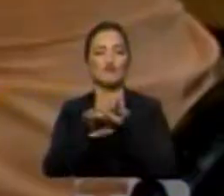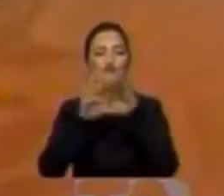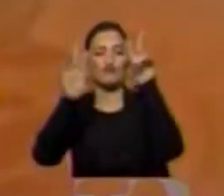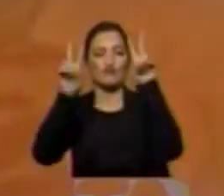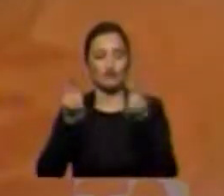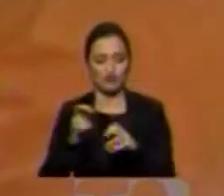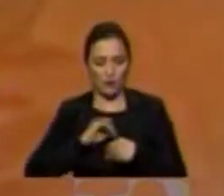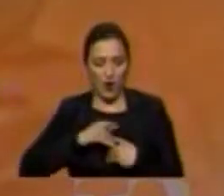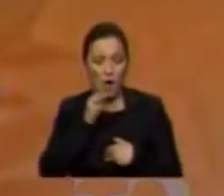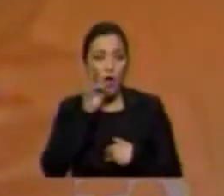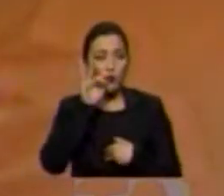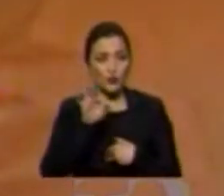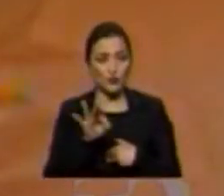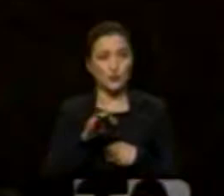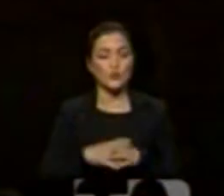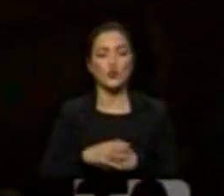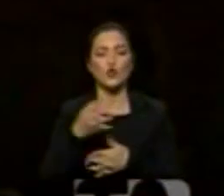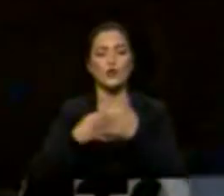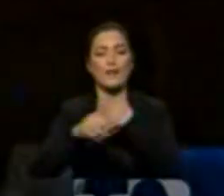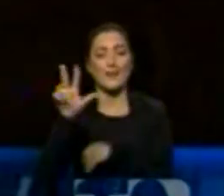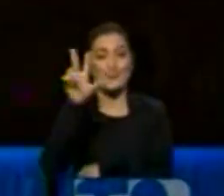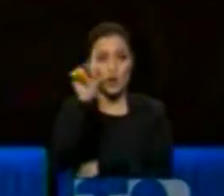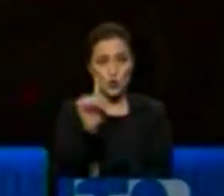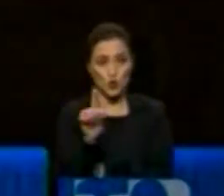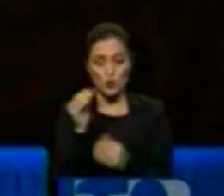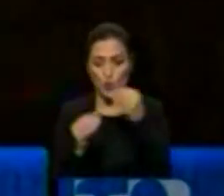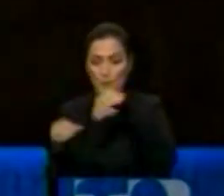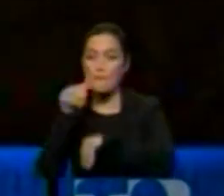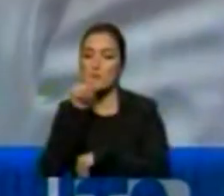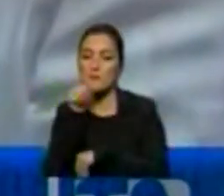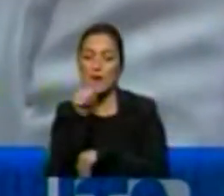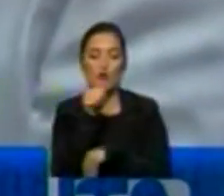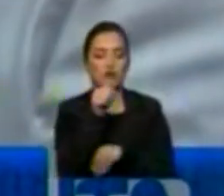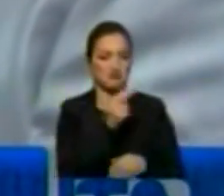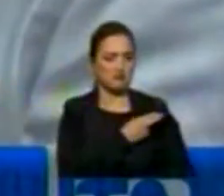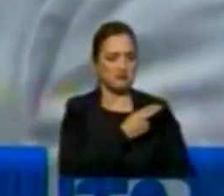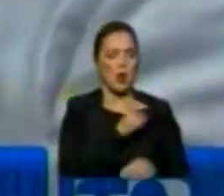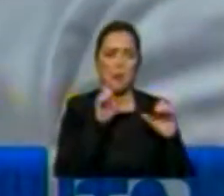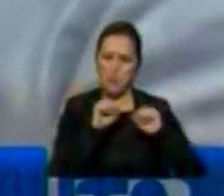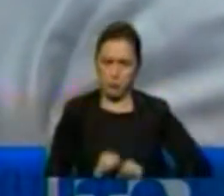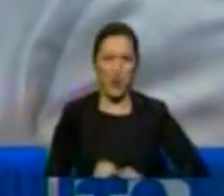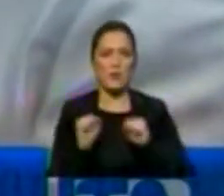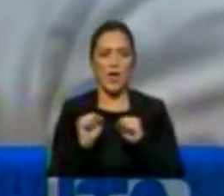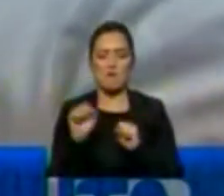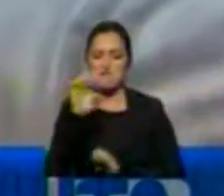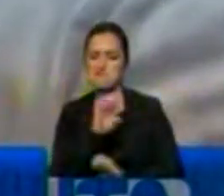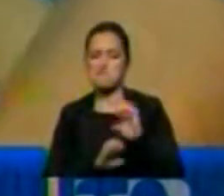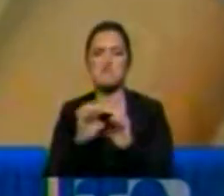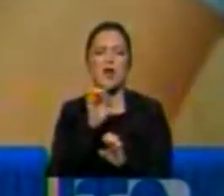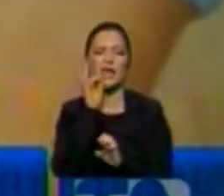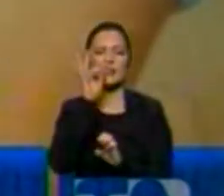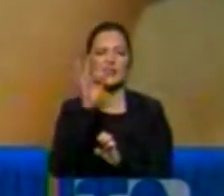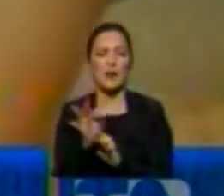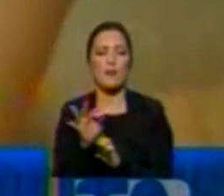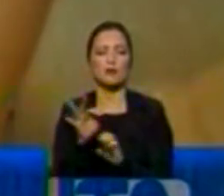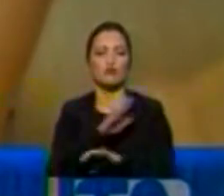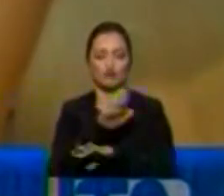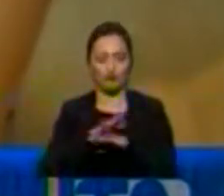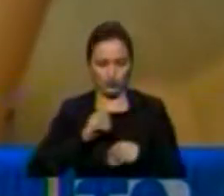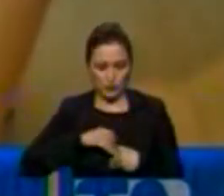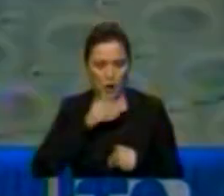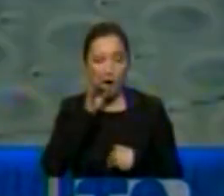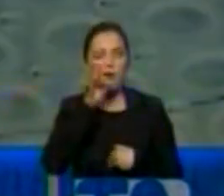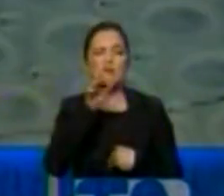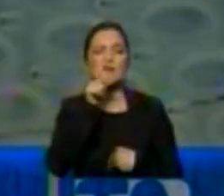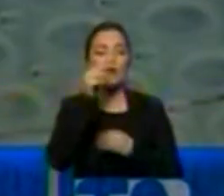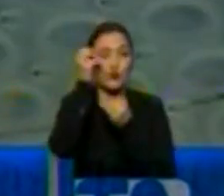laboratorios privados y de universidades están preparados y autorizados para realizar el examen de coronavirus. Así lo anunció el vicepresidente Otto